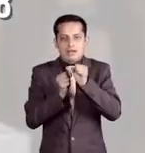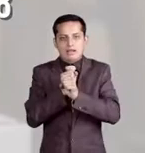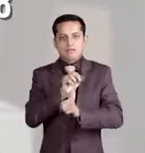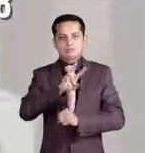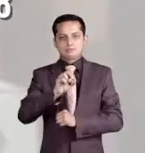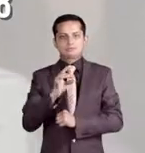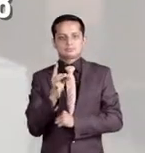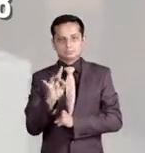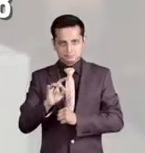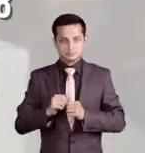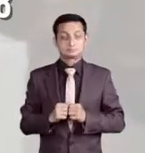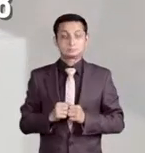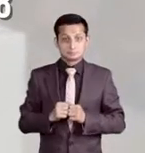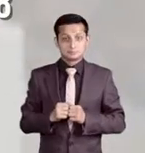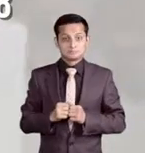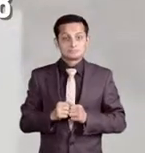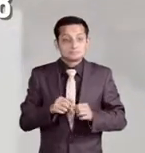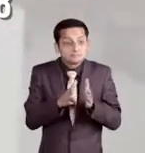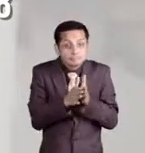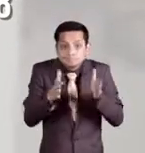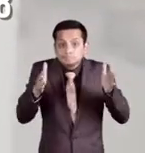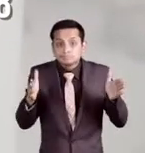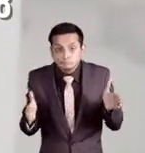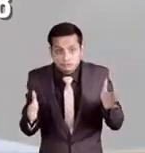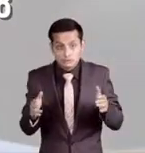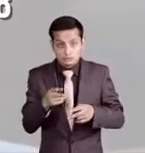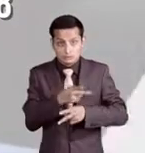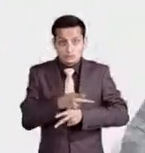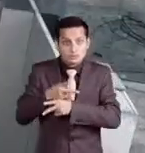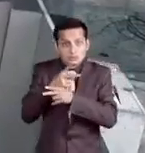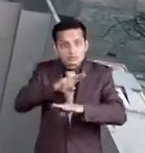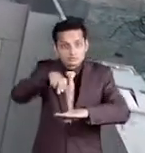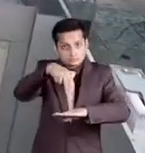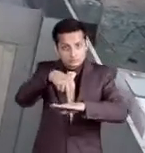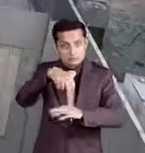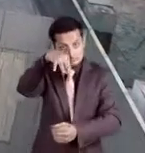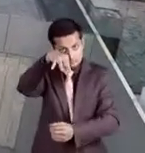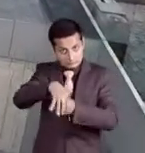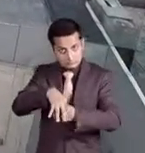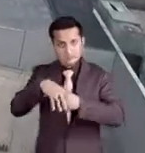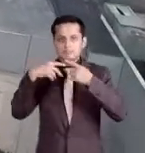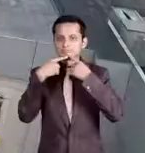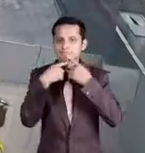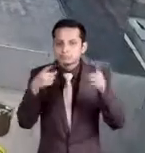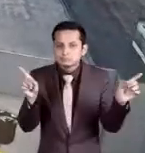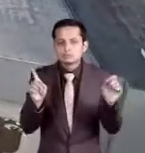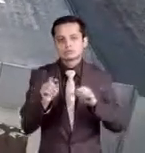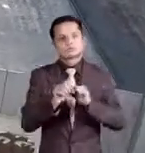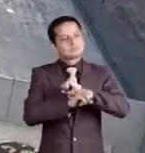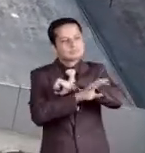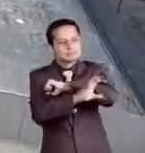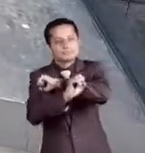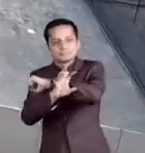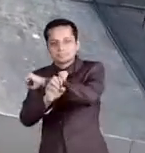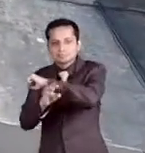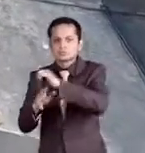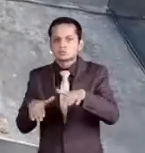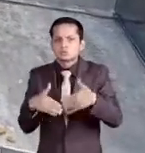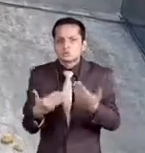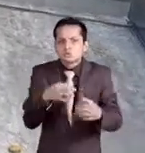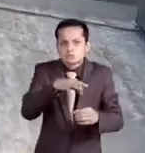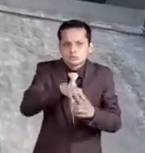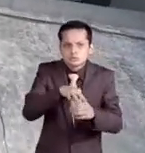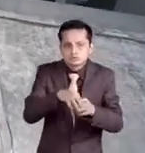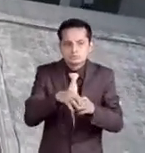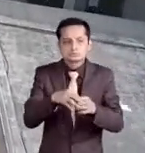minutos del día jueves 1 de febrero del 2018. Dentro de este periodo, solo el Consejo Nacional Electoral podrá informar